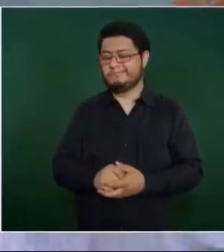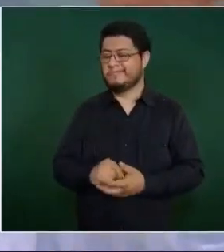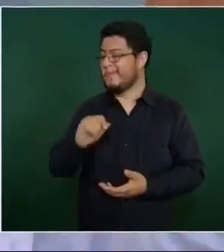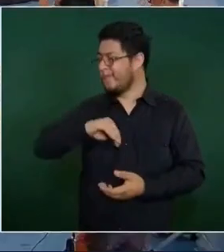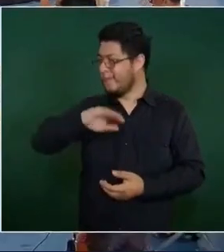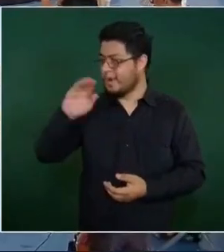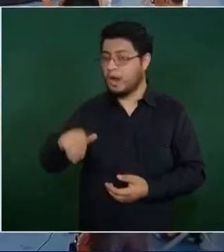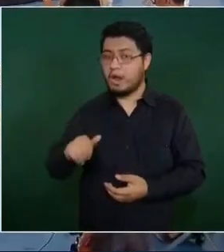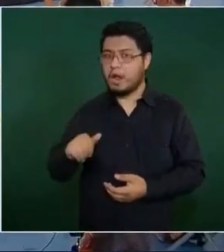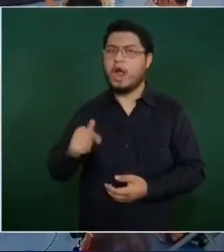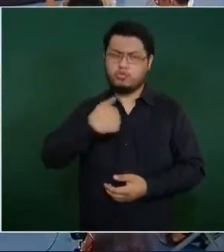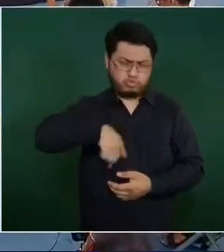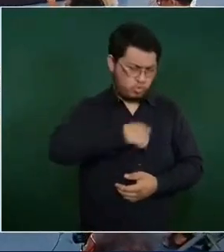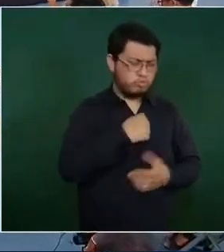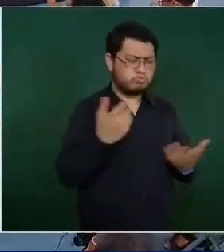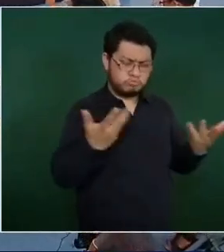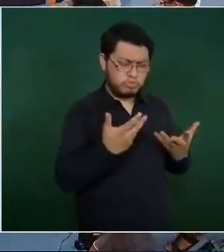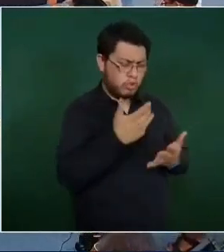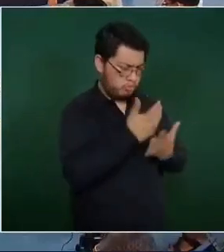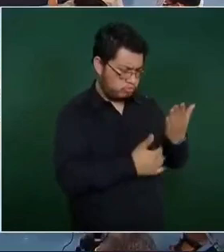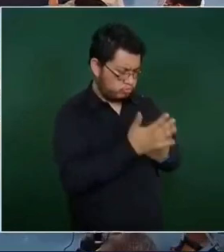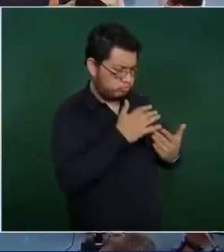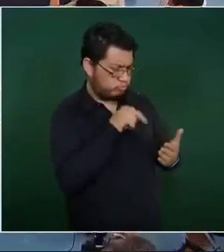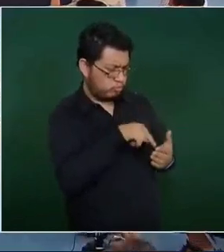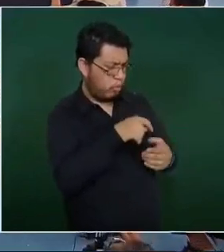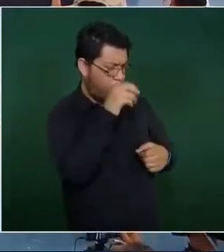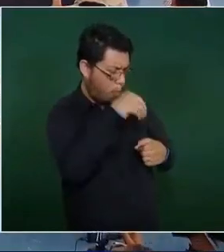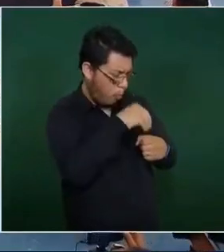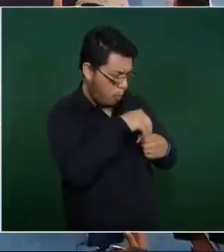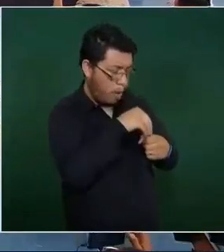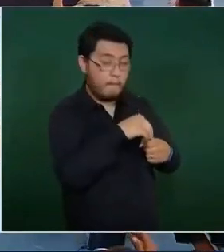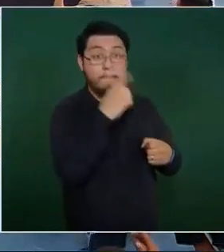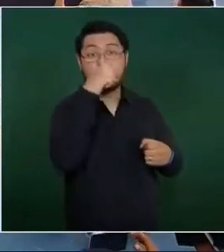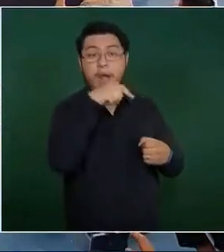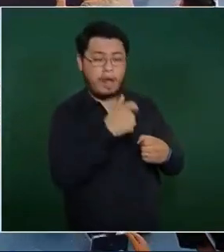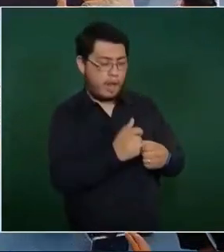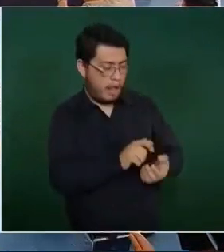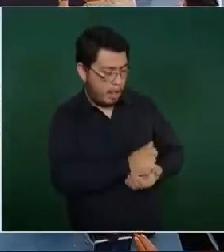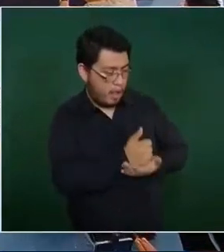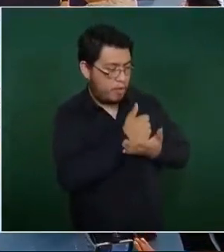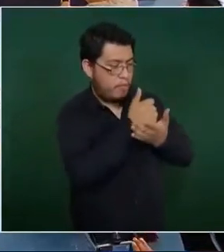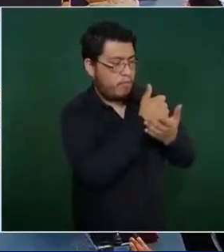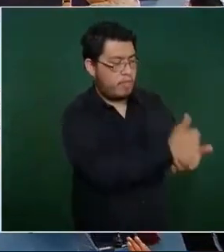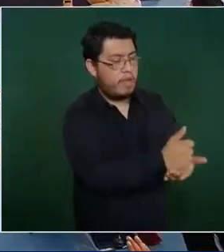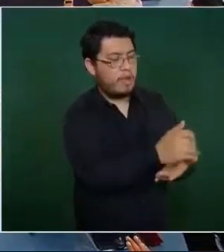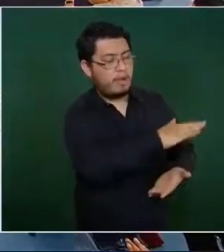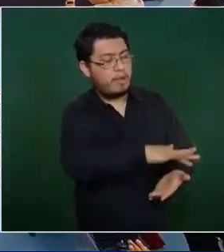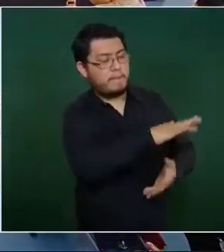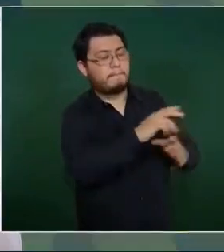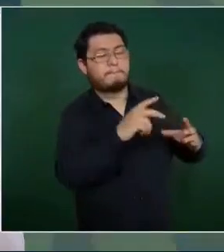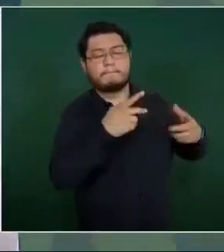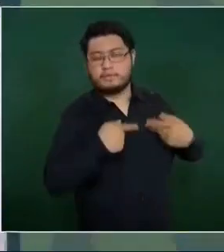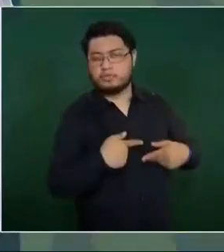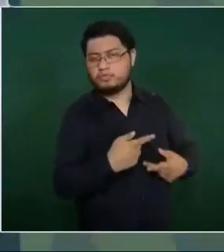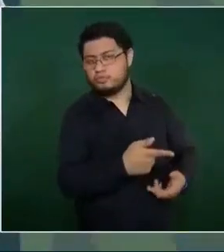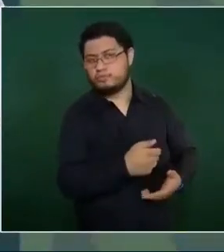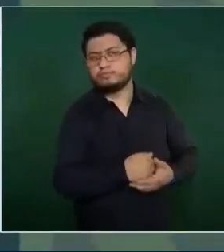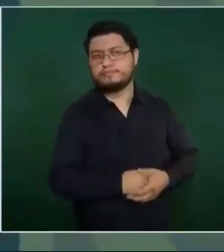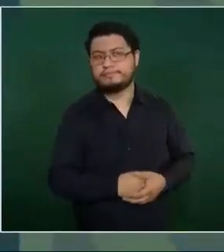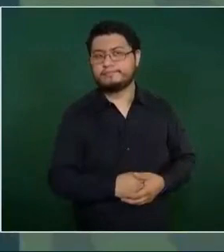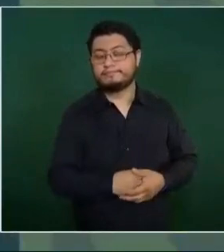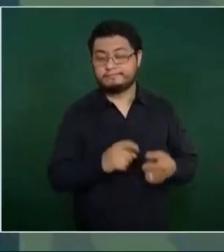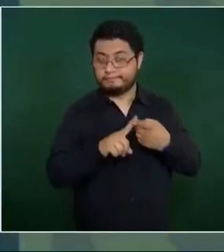Entonces se creó un fideicomiso para ayudarlos, a las viudas. Lo segundo,